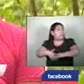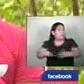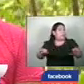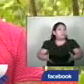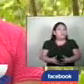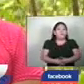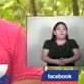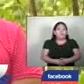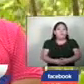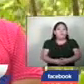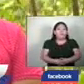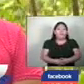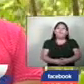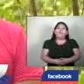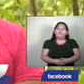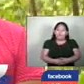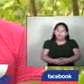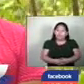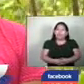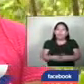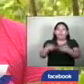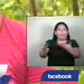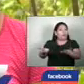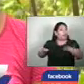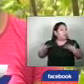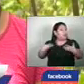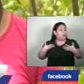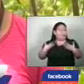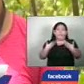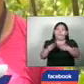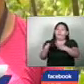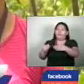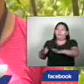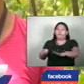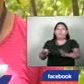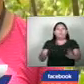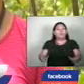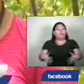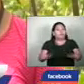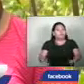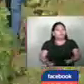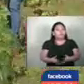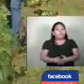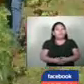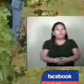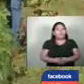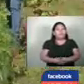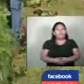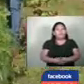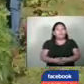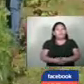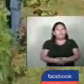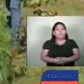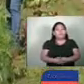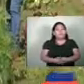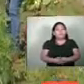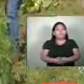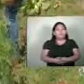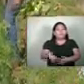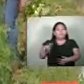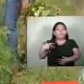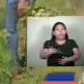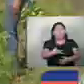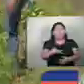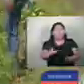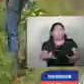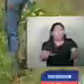nos ha beneficiado de muchas maneras. Este, lo primero que, digamos que comer